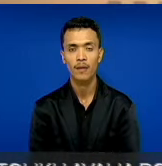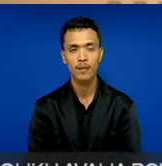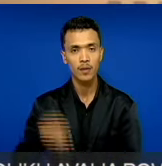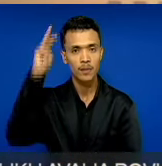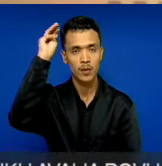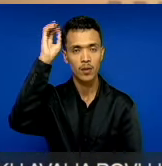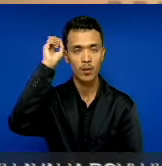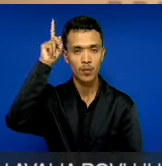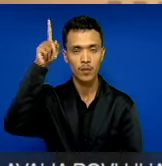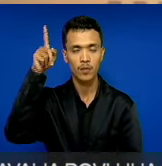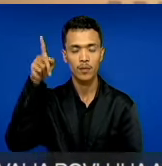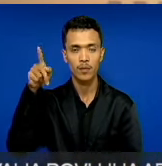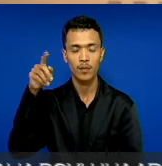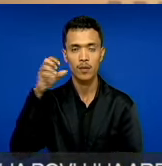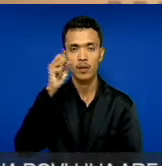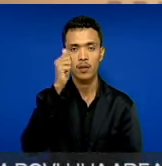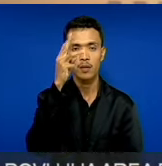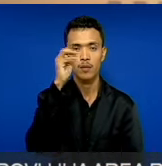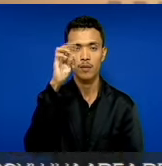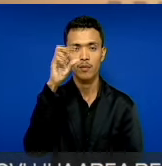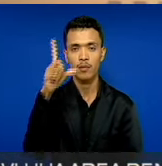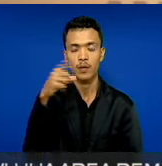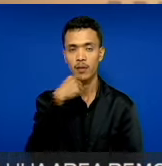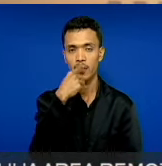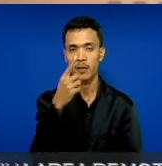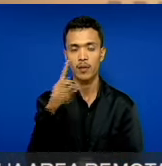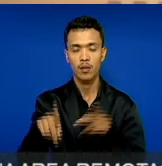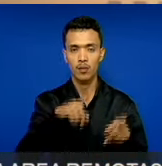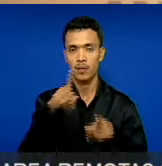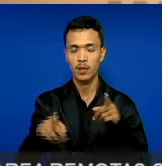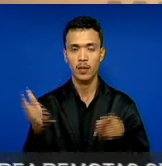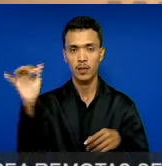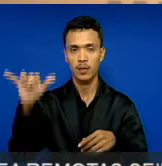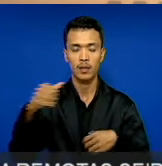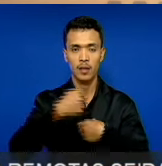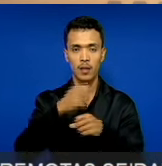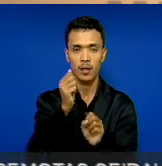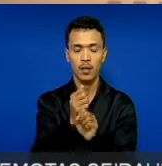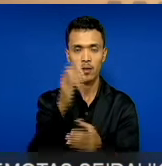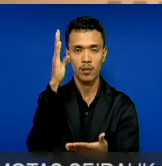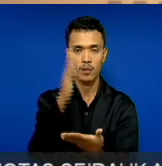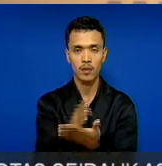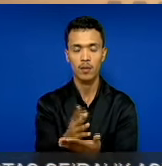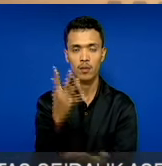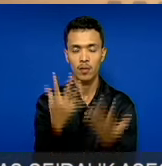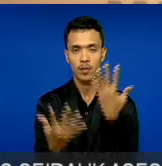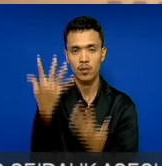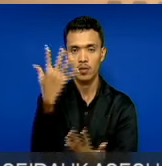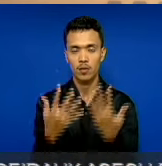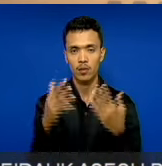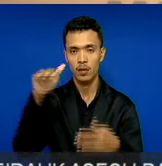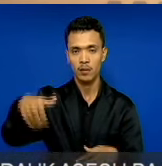Ministro Obras Públicas Samuel Marsal Hateten, comunidad Sira Maghalo impedimento o de su excavador y aposto que el que